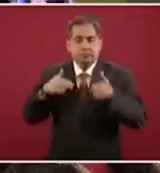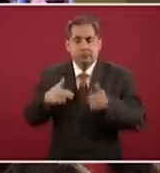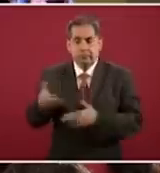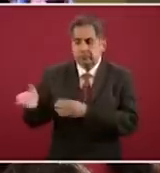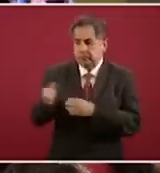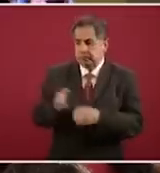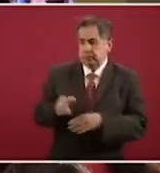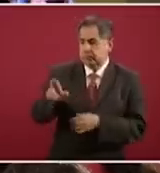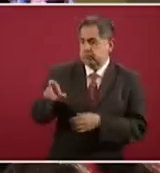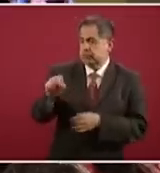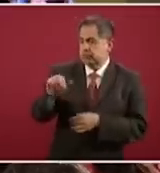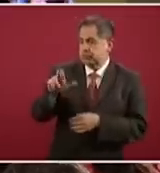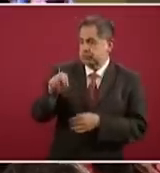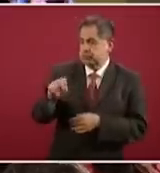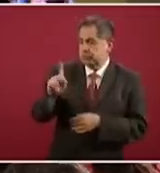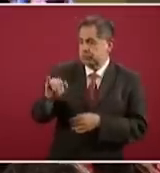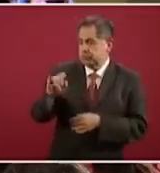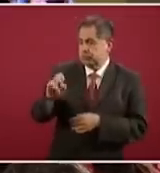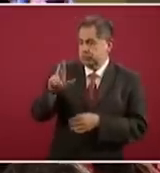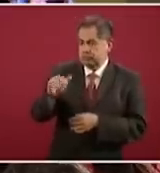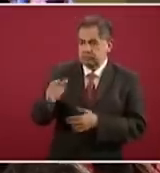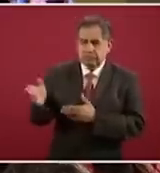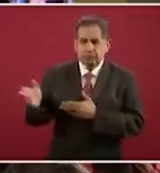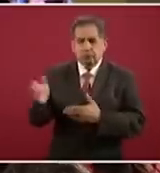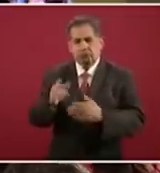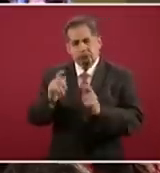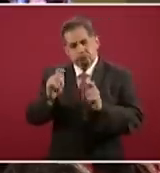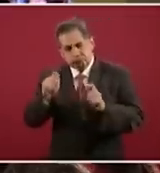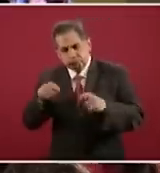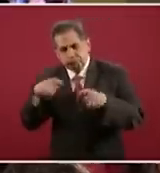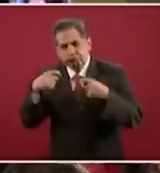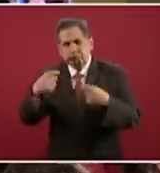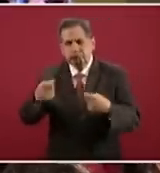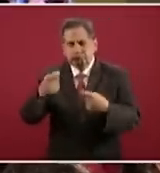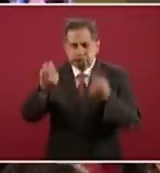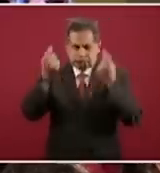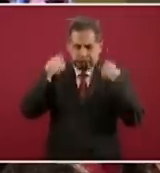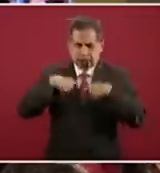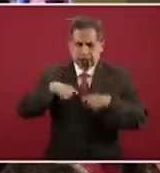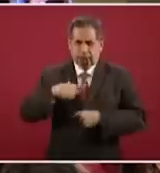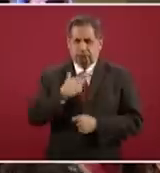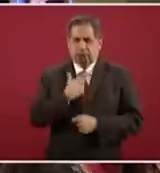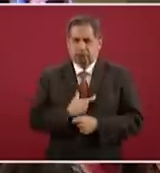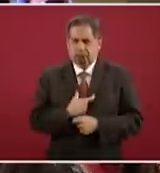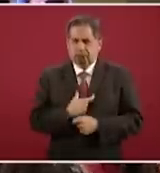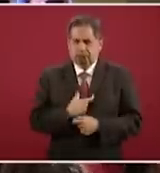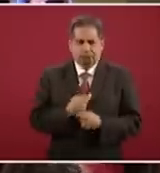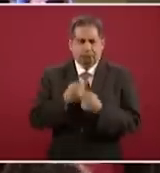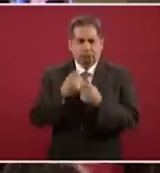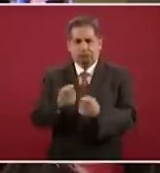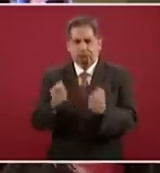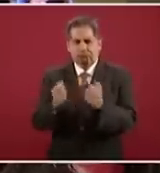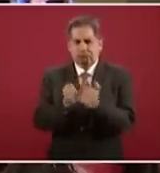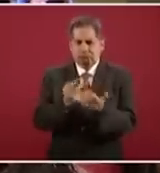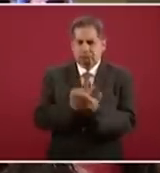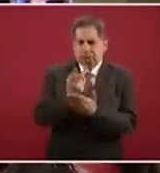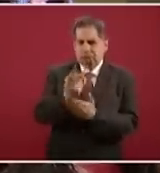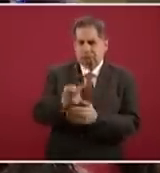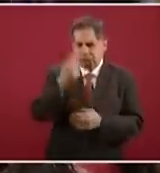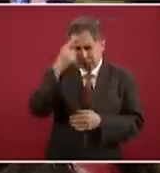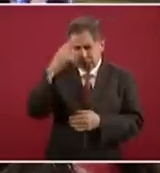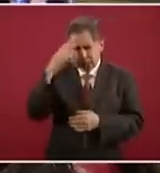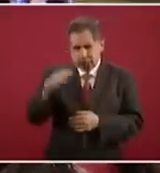Humanos, maestra Rosario Piedra Ibarra, a la imposición de la medalla, entrega de diploma a la